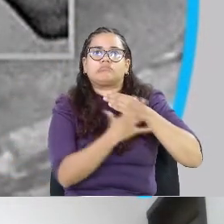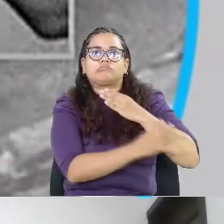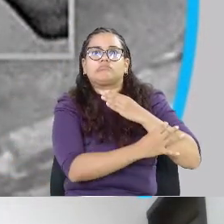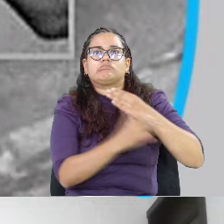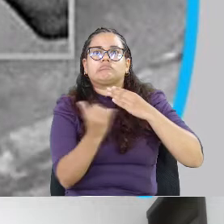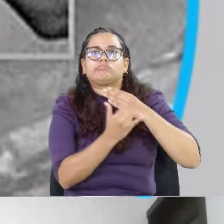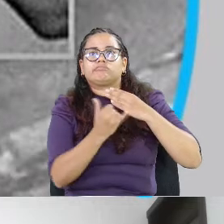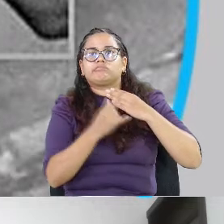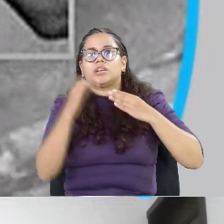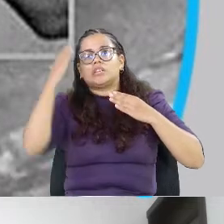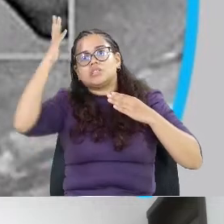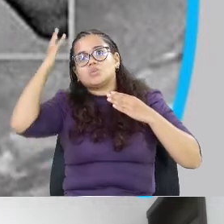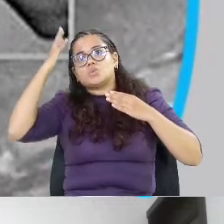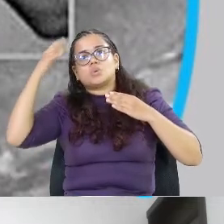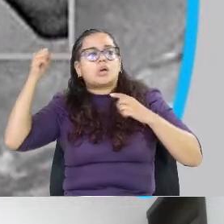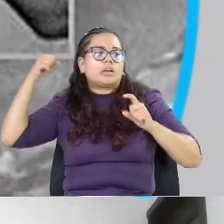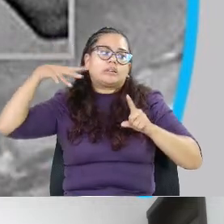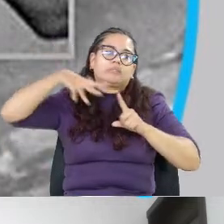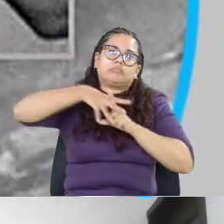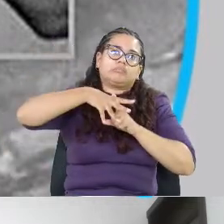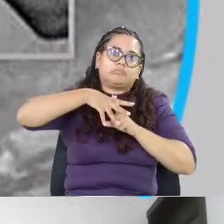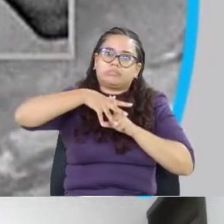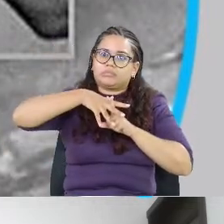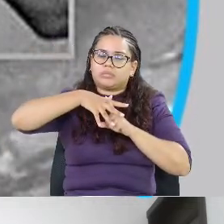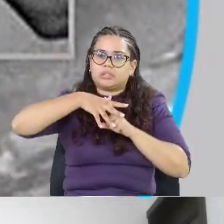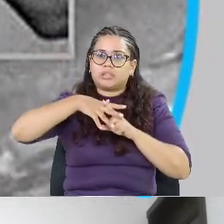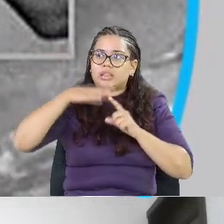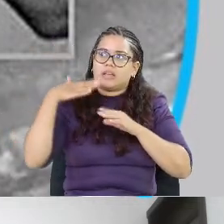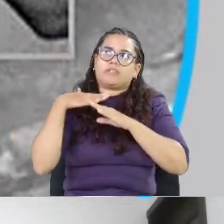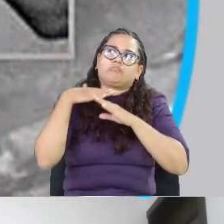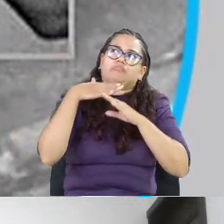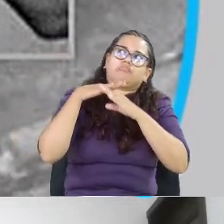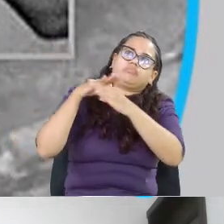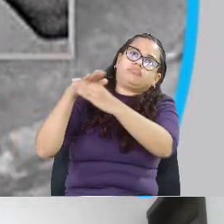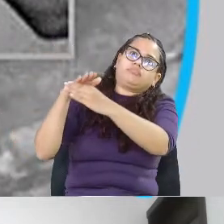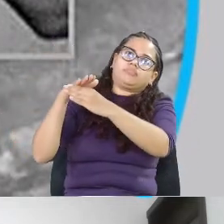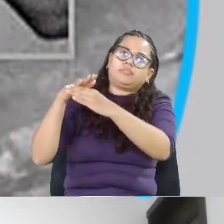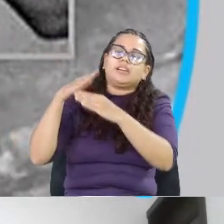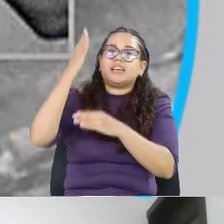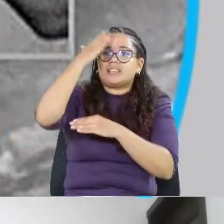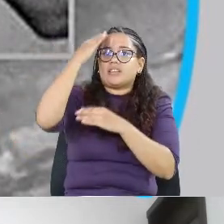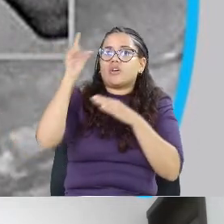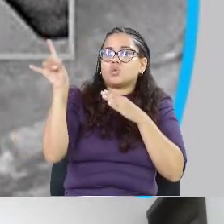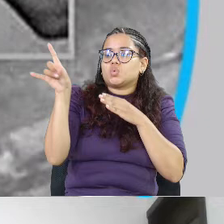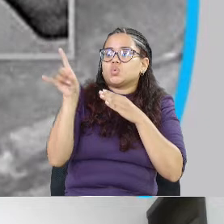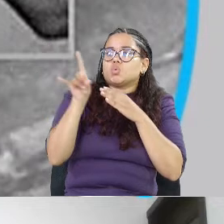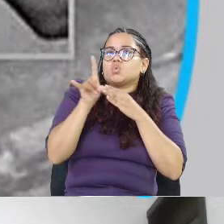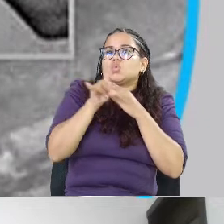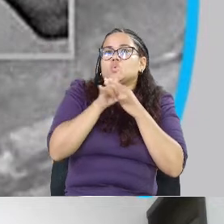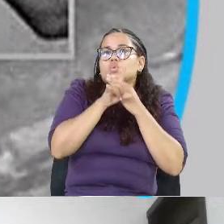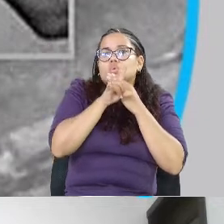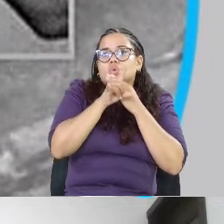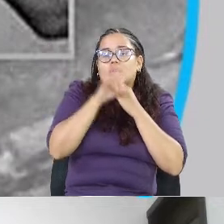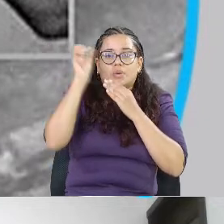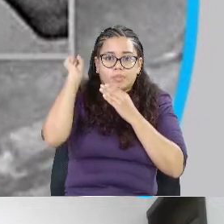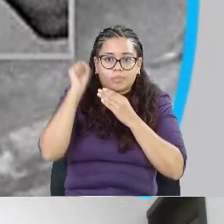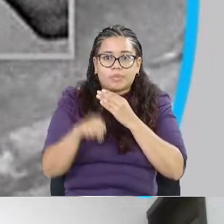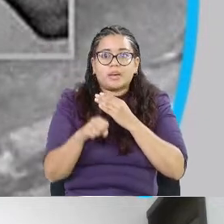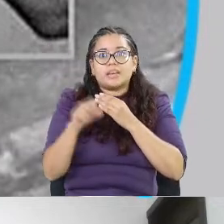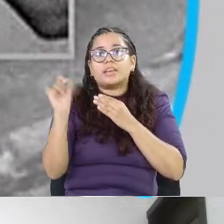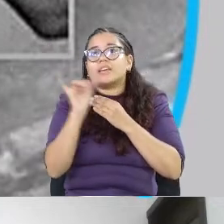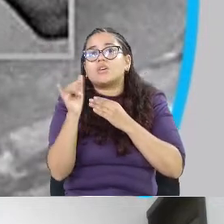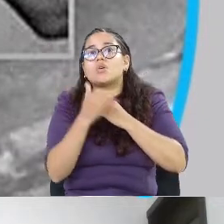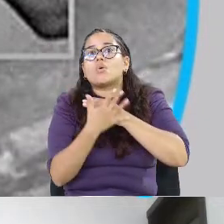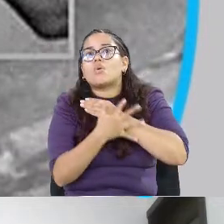yeso no se la lleva muy bien con el agua, además de que es un elemento bastante poroso, puede absorberlo y crear